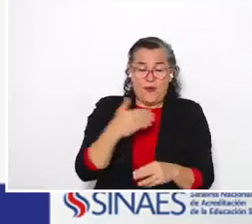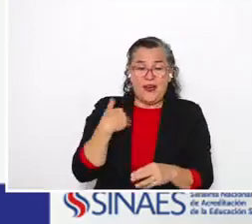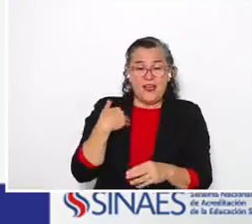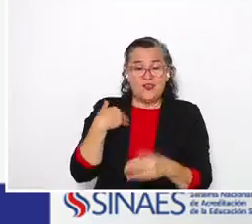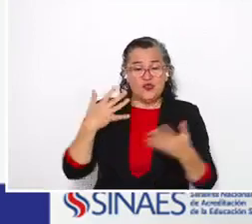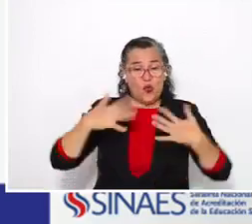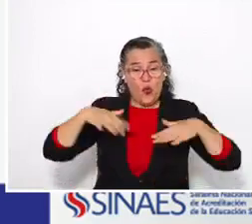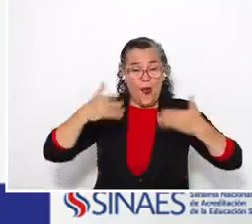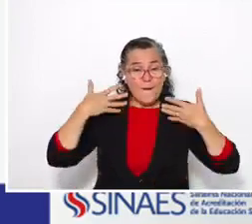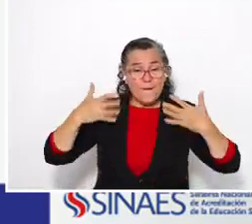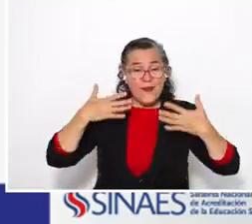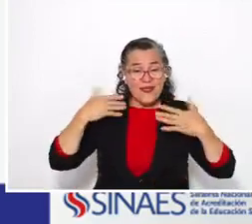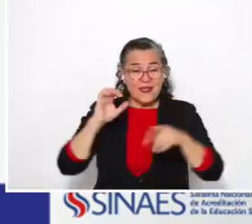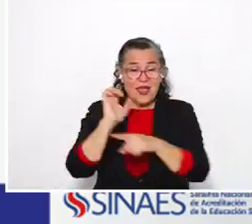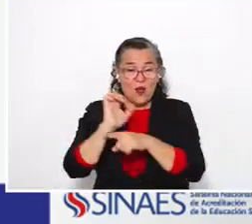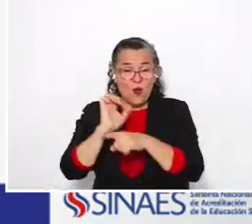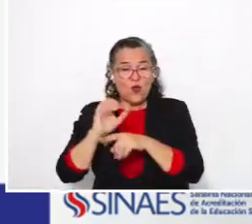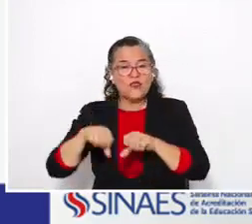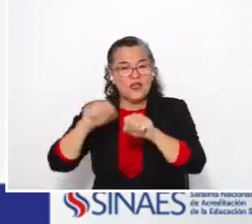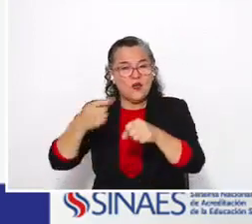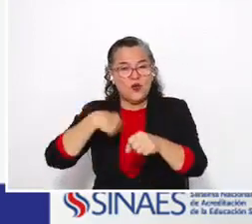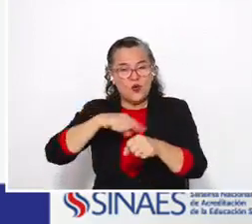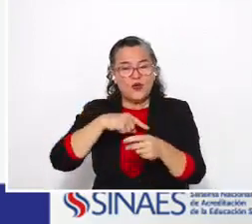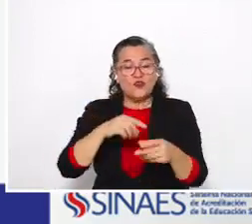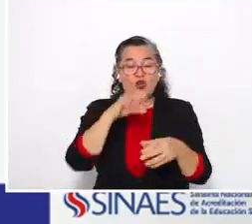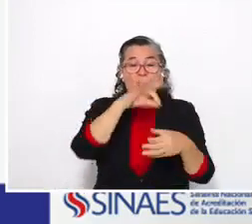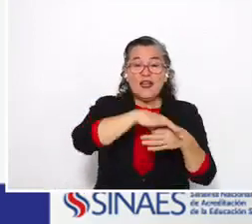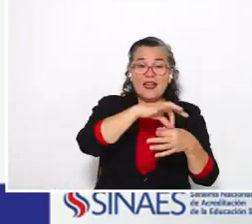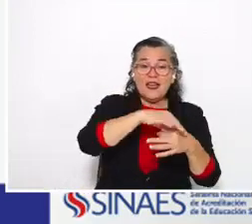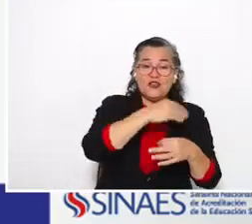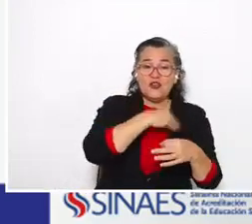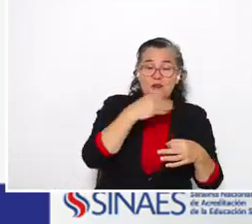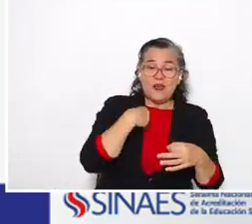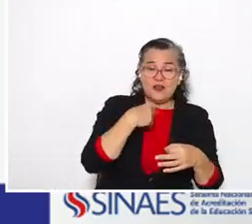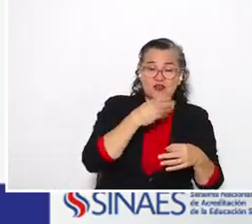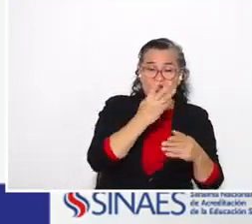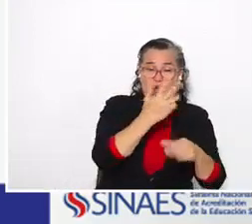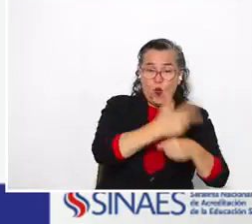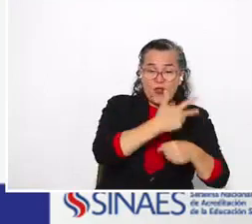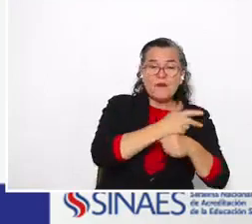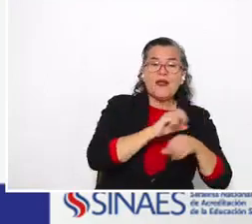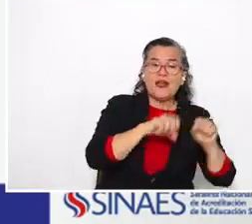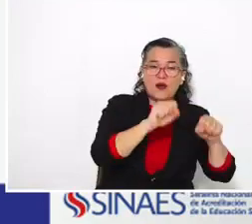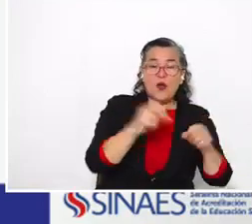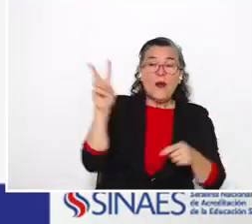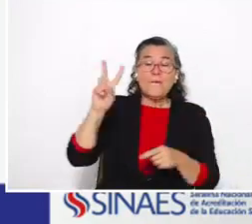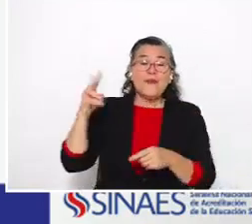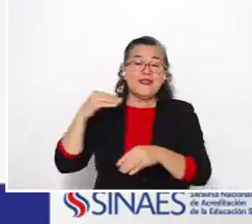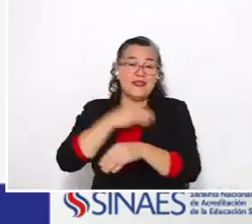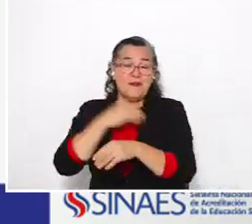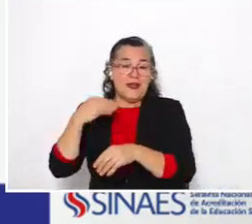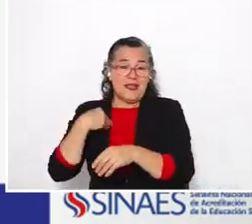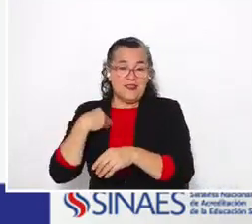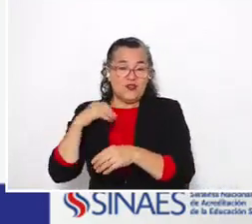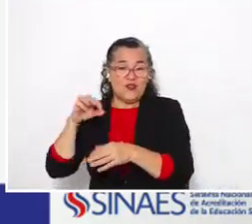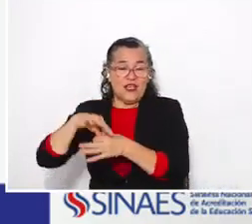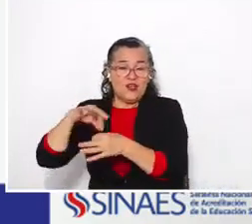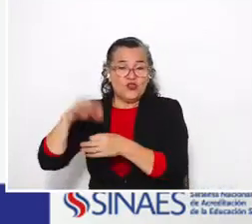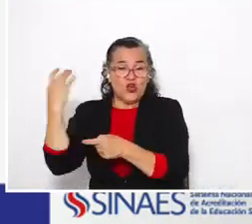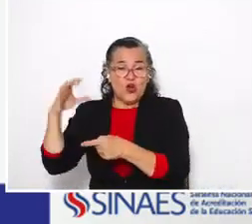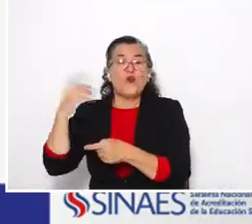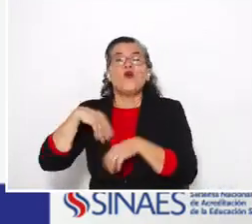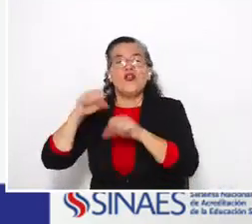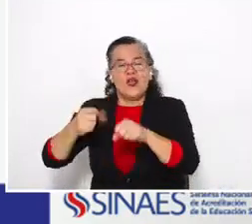Ecuador es un graduado nuestro, el ministro de Agricultura de Guatemala es graduado nuestro, el viceministro de Agricultura de Colombia